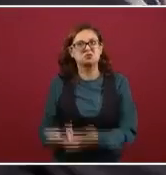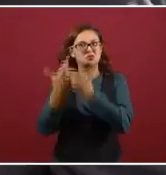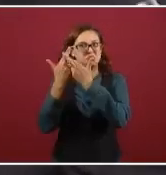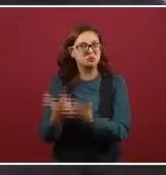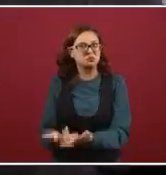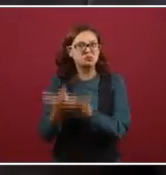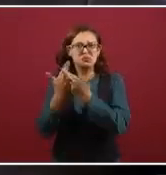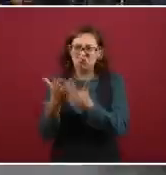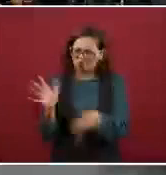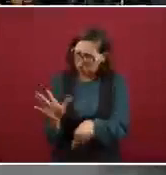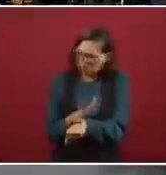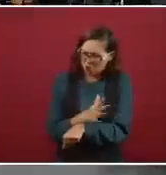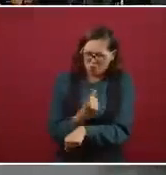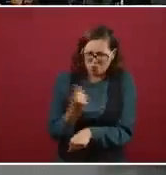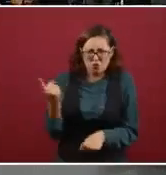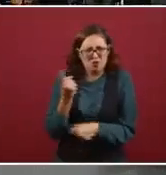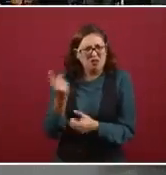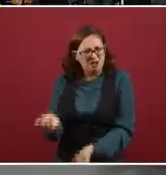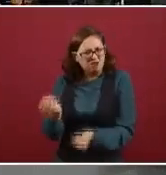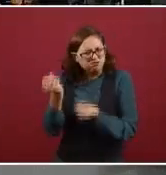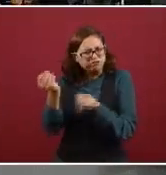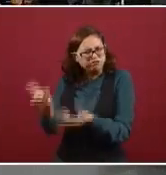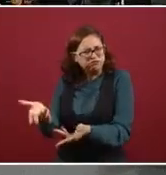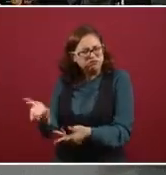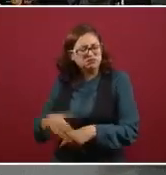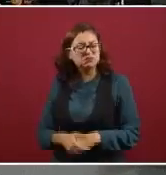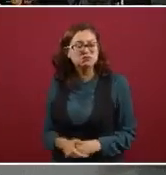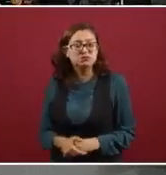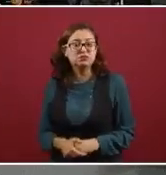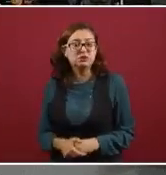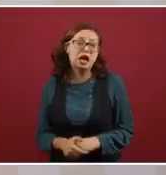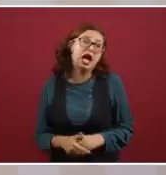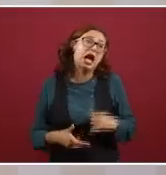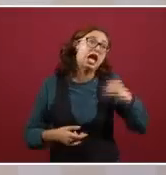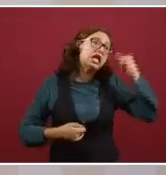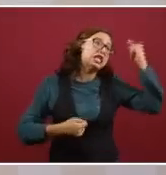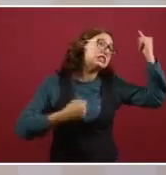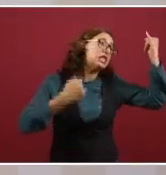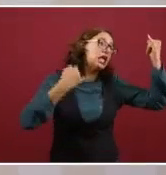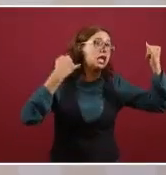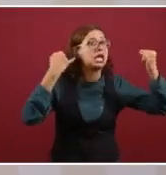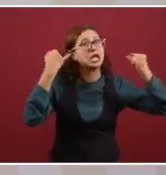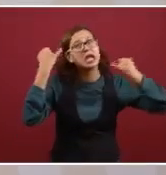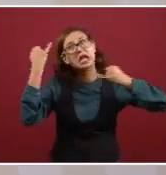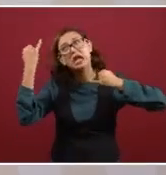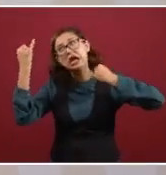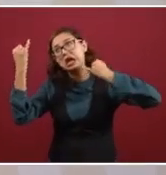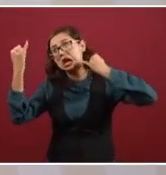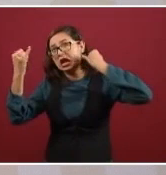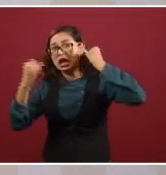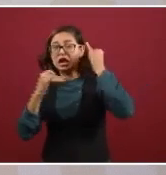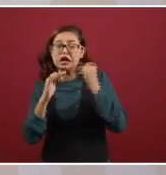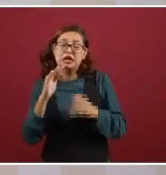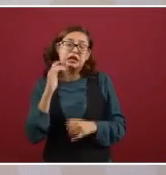¿Por qué tanto? Por la especulación, por tener los